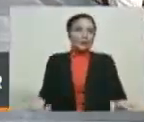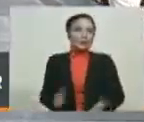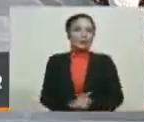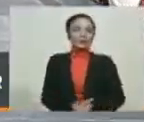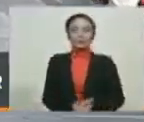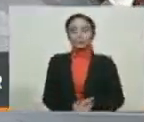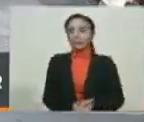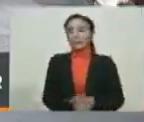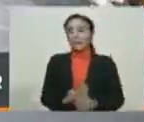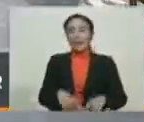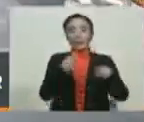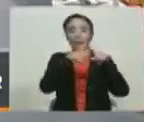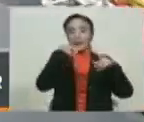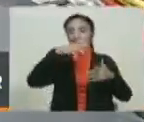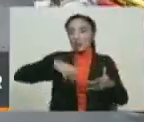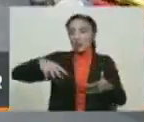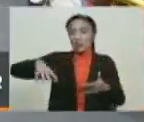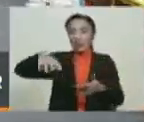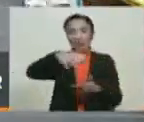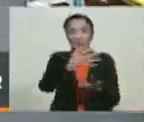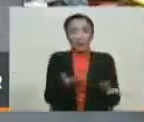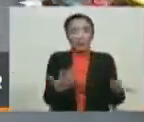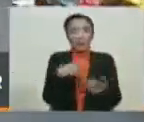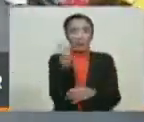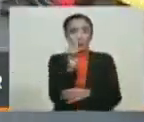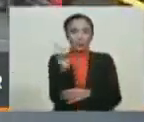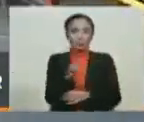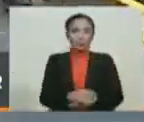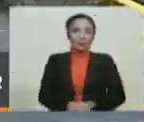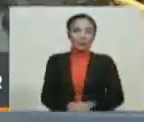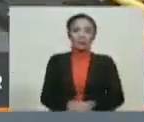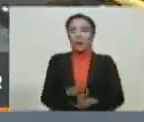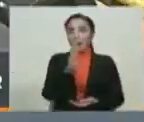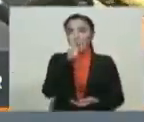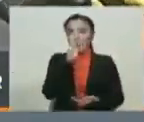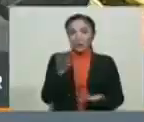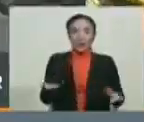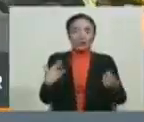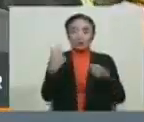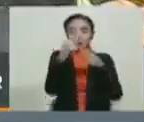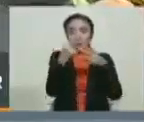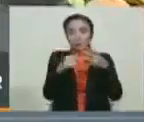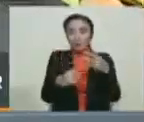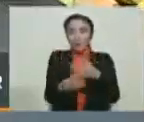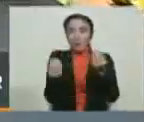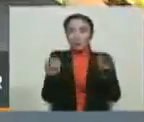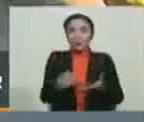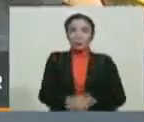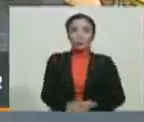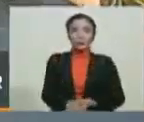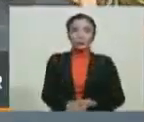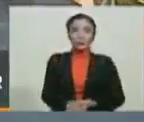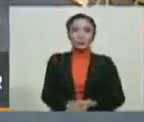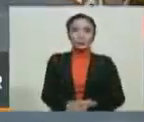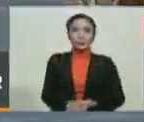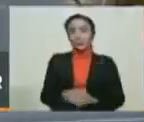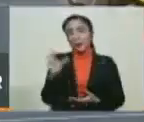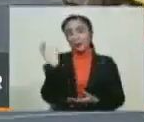en el vigía en cabimas en caracas